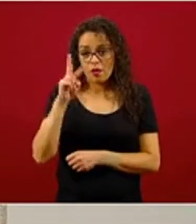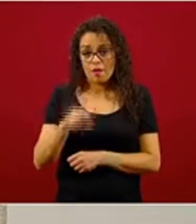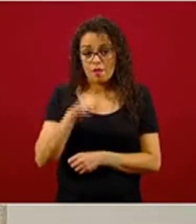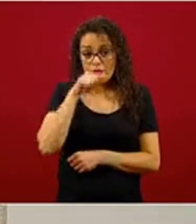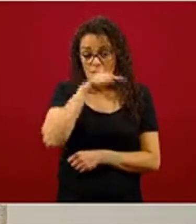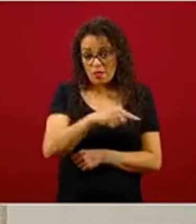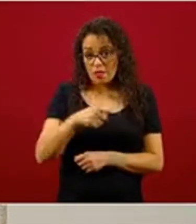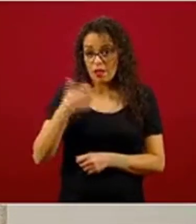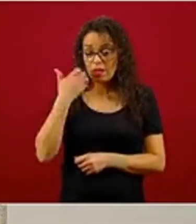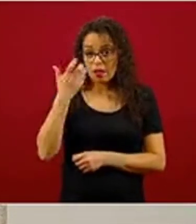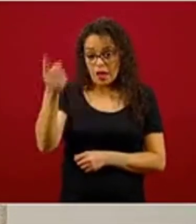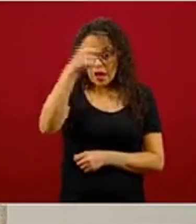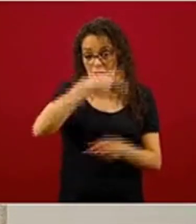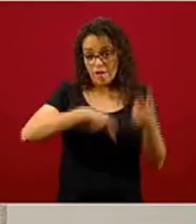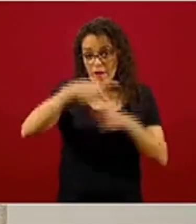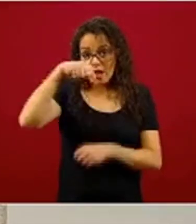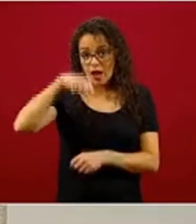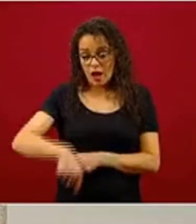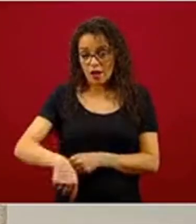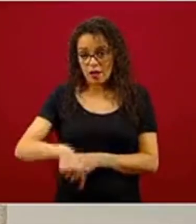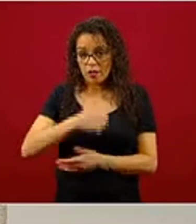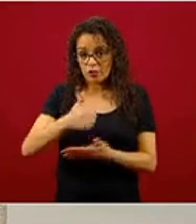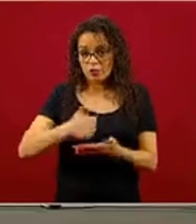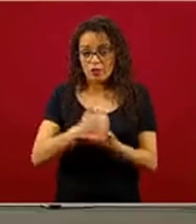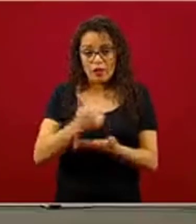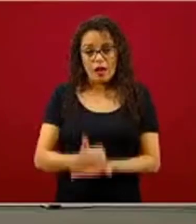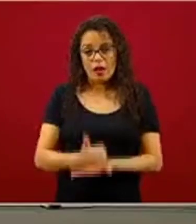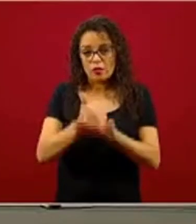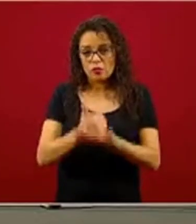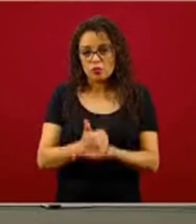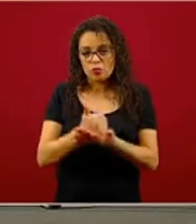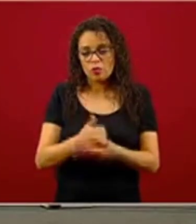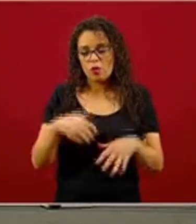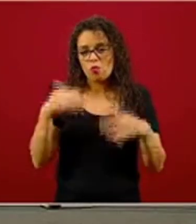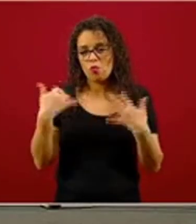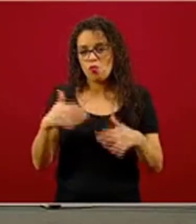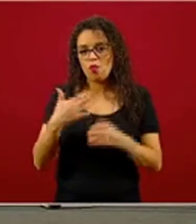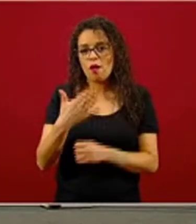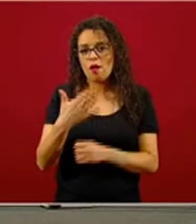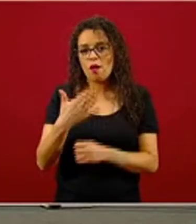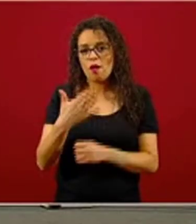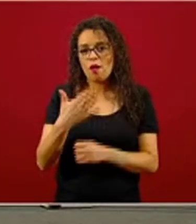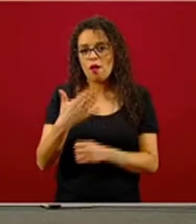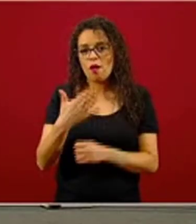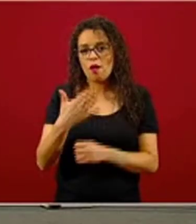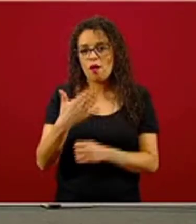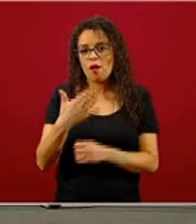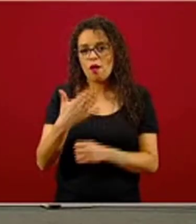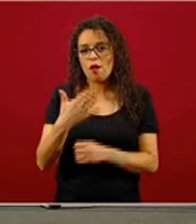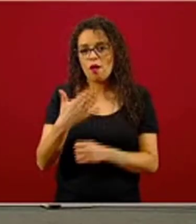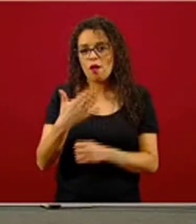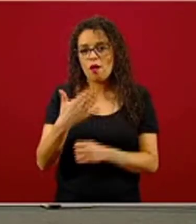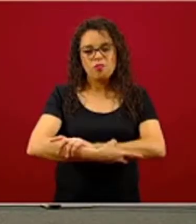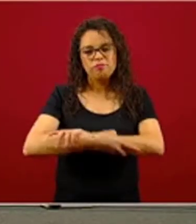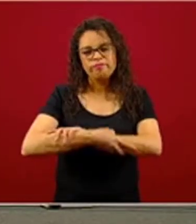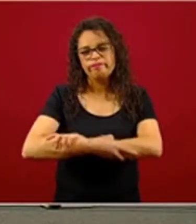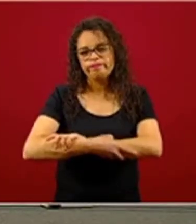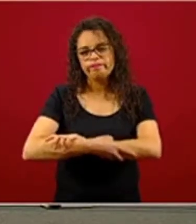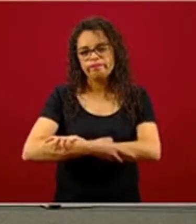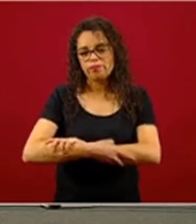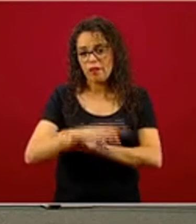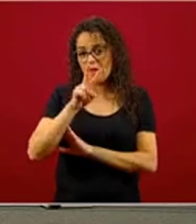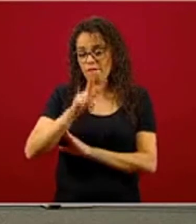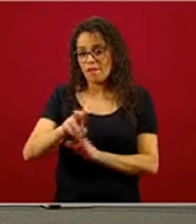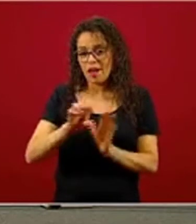ayudar a la ciudad es la mejor muestra de solidaridad que tienen de manera muy ejemplar, heroica,